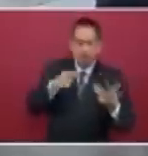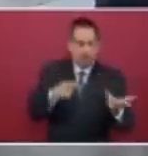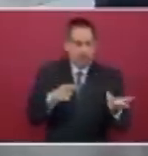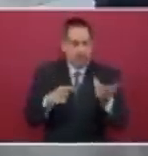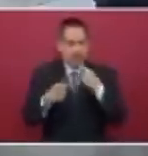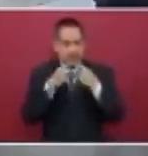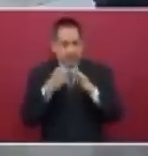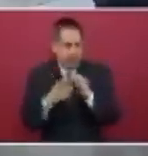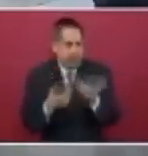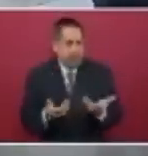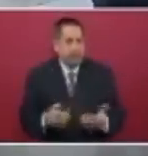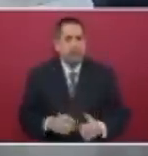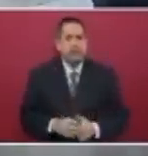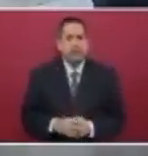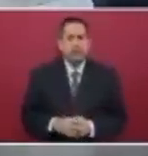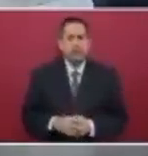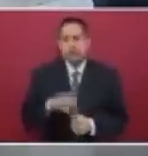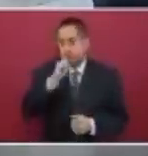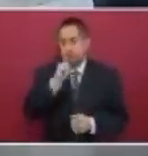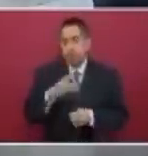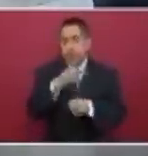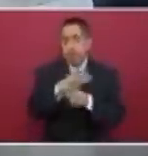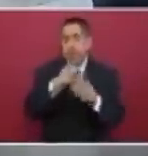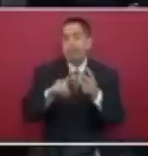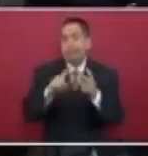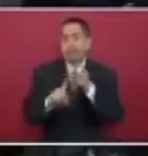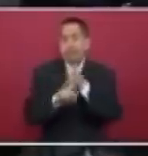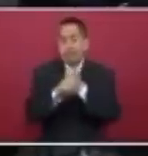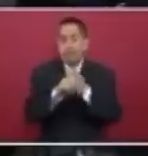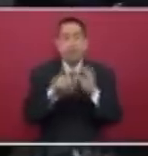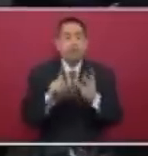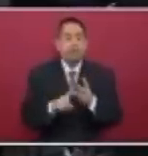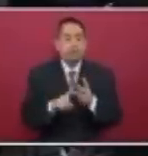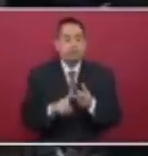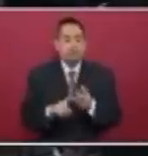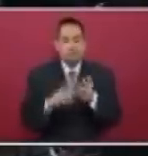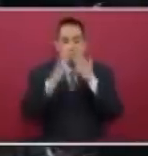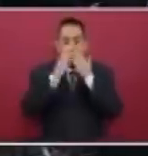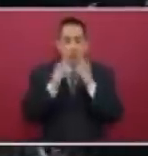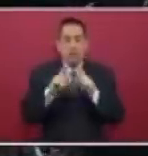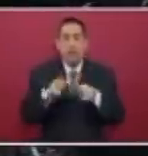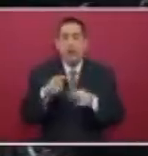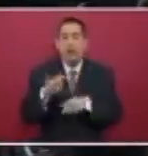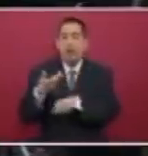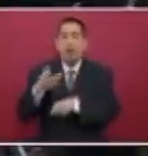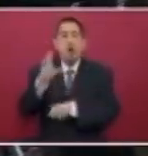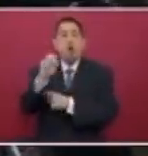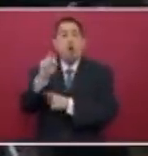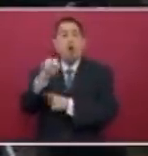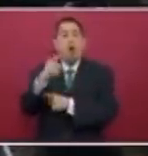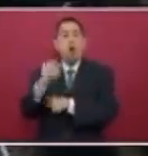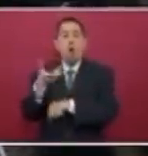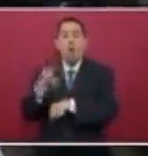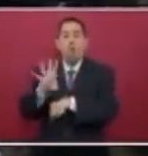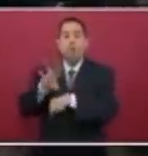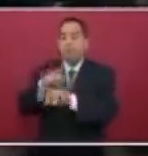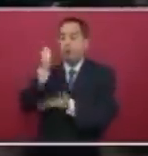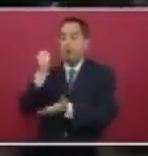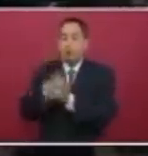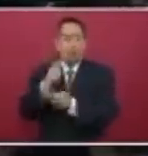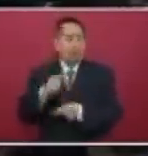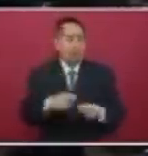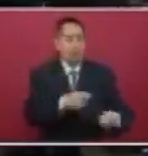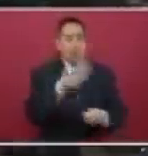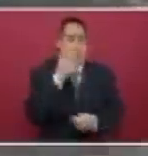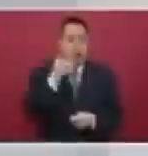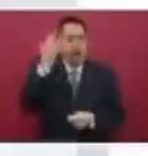carácter legal y en la tercer problemática que existe la falta de entrega de permisos la conagua derivado de las mismas suspensiones